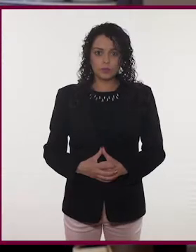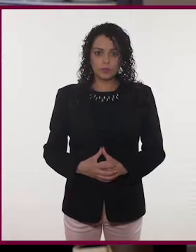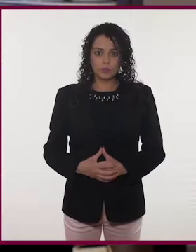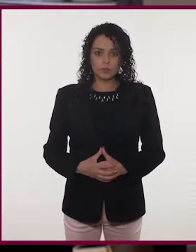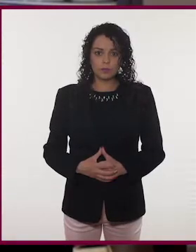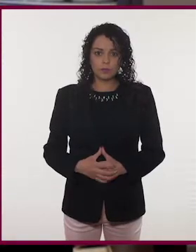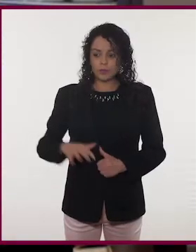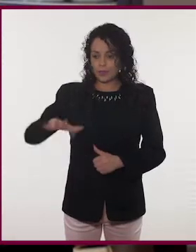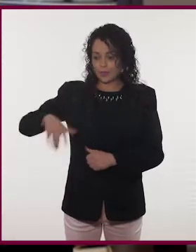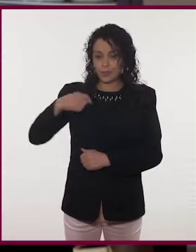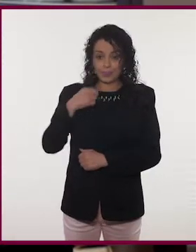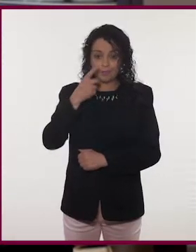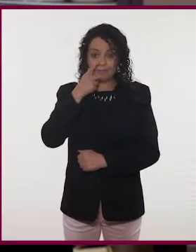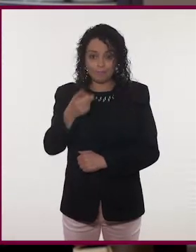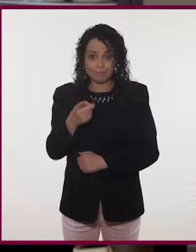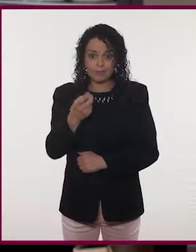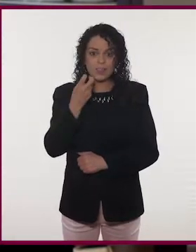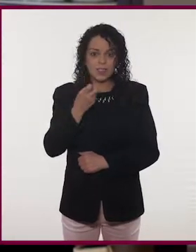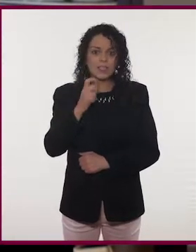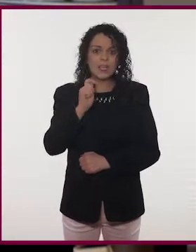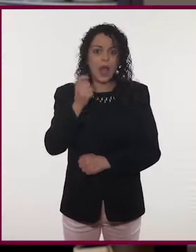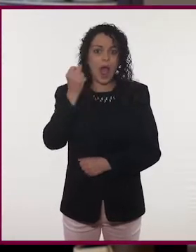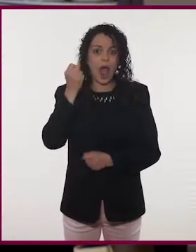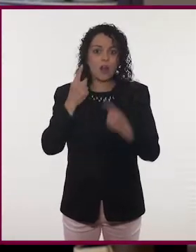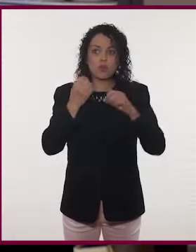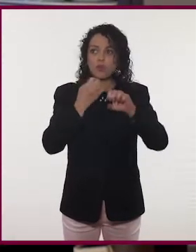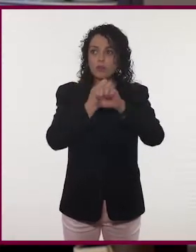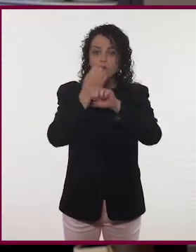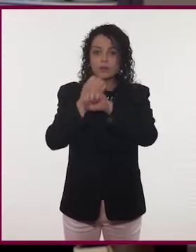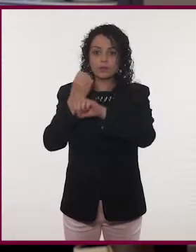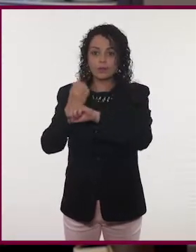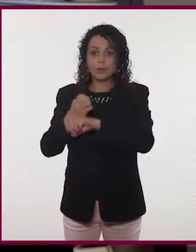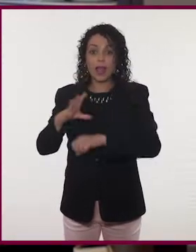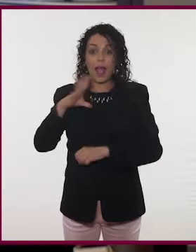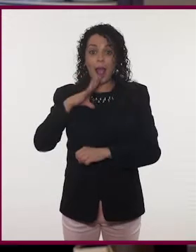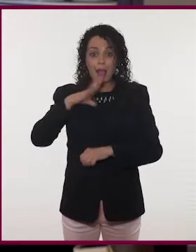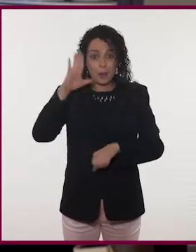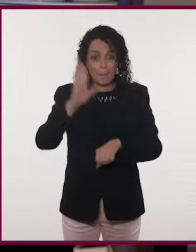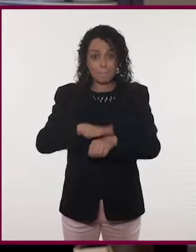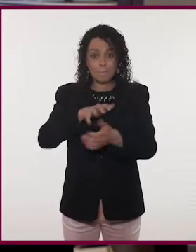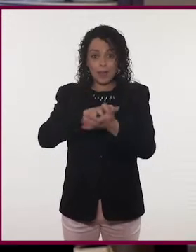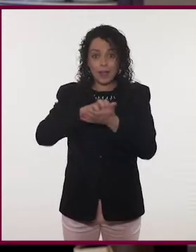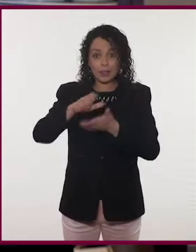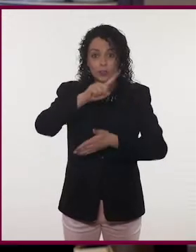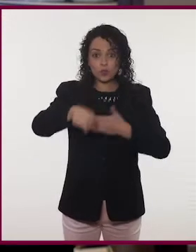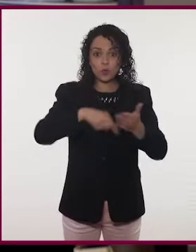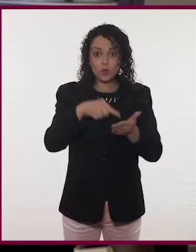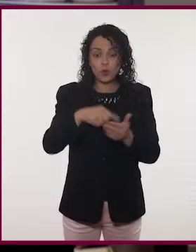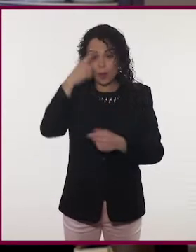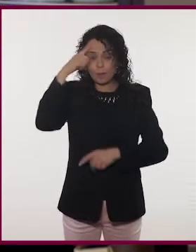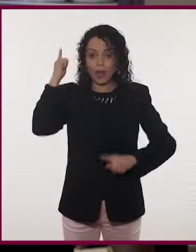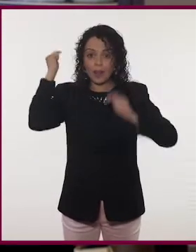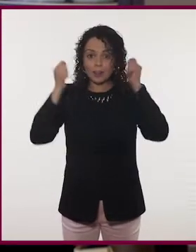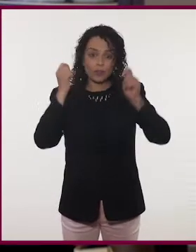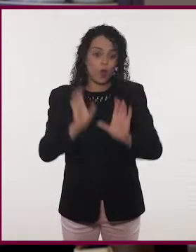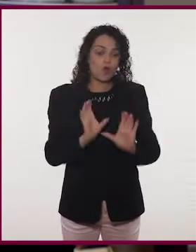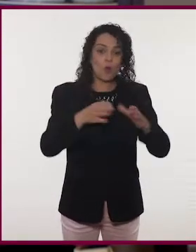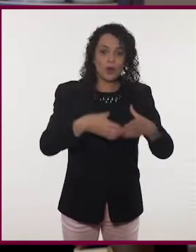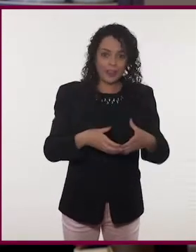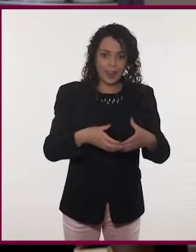Como ya mencionamos, estos son algunos de los estados en los que se concentra la mayor cantidad de lugares con turismo comunitario.